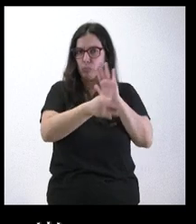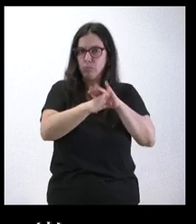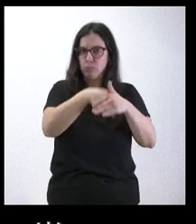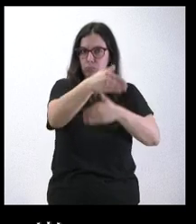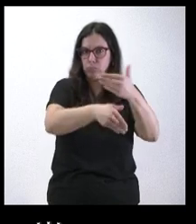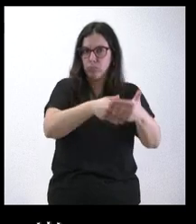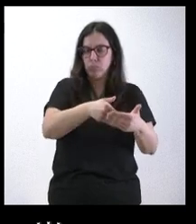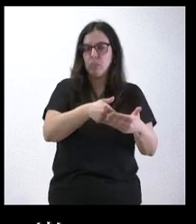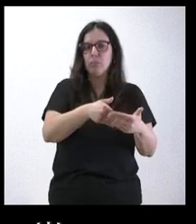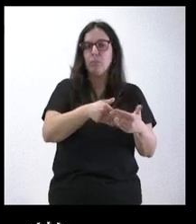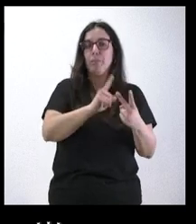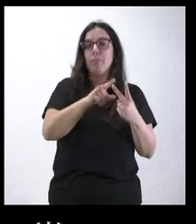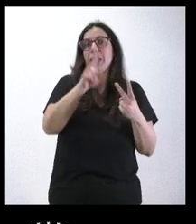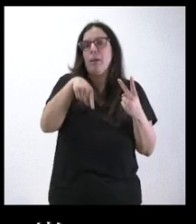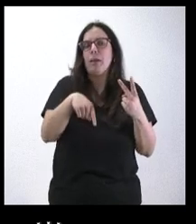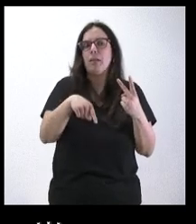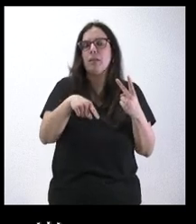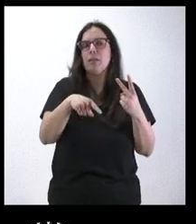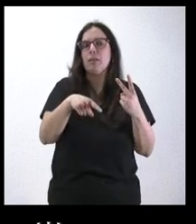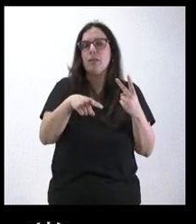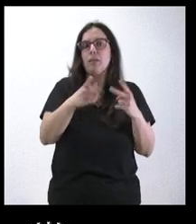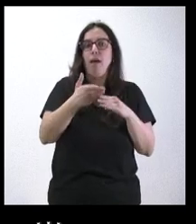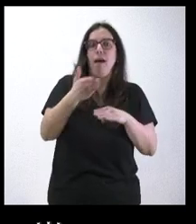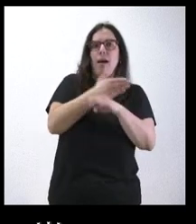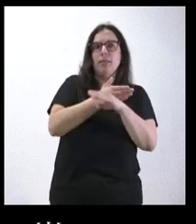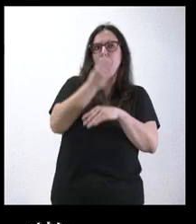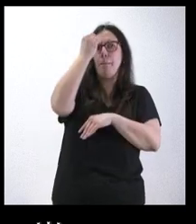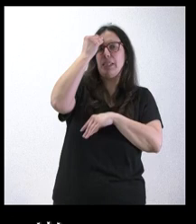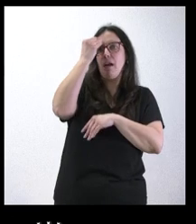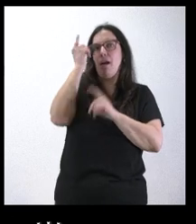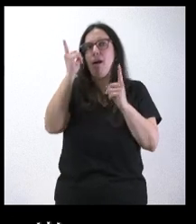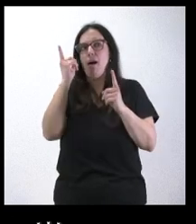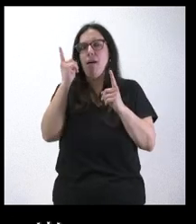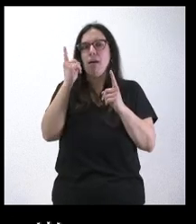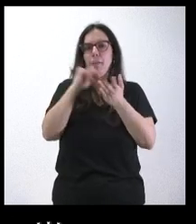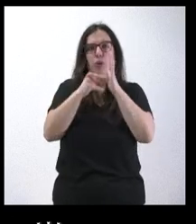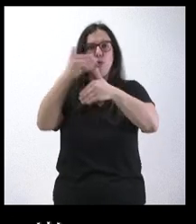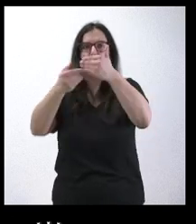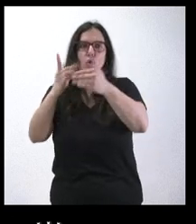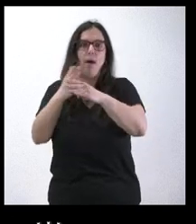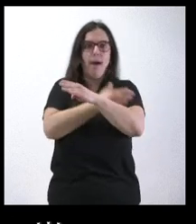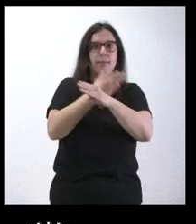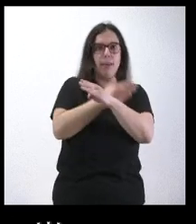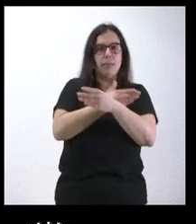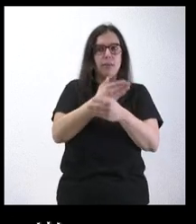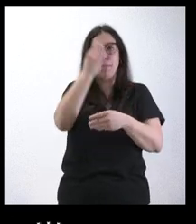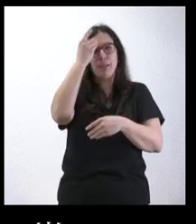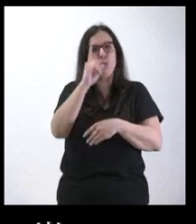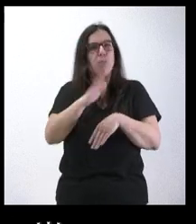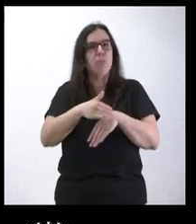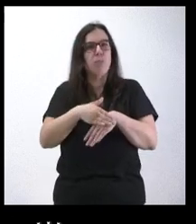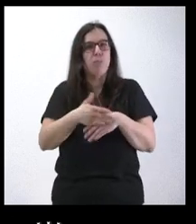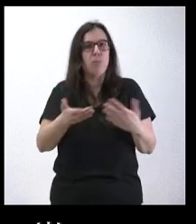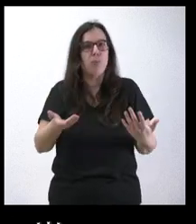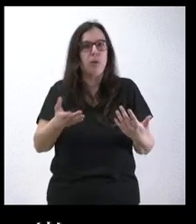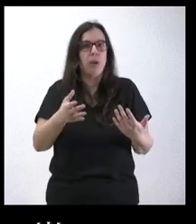ahora mismo y también por qué no se tuvo en cuenta antes de desarrollar el proyecto y de empezar a ejecutarlo Pues esa